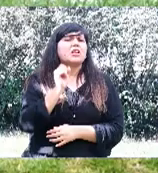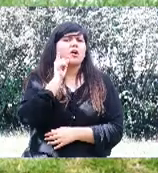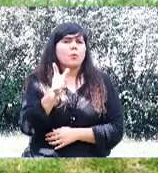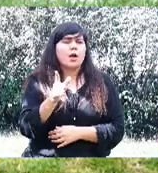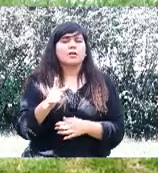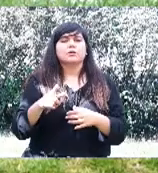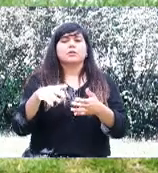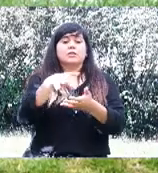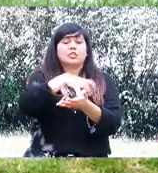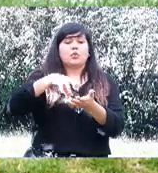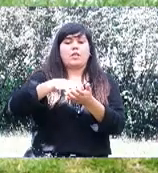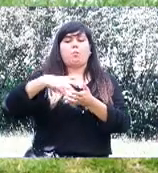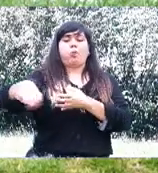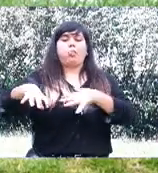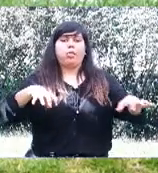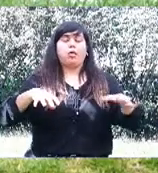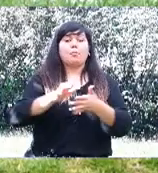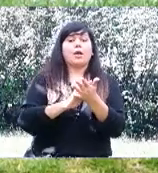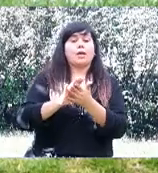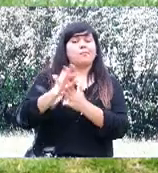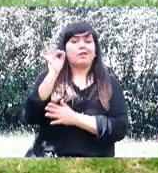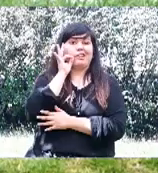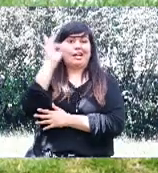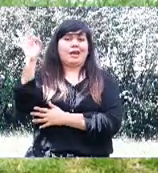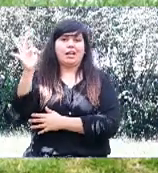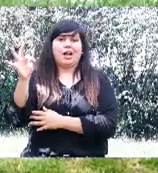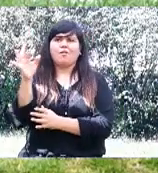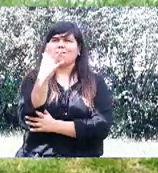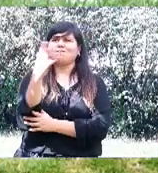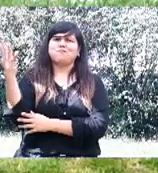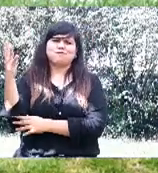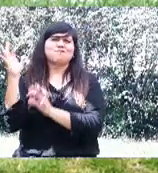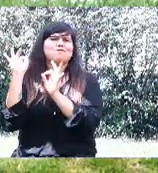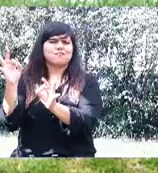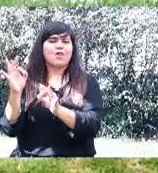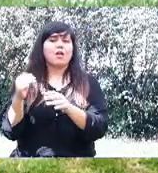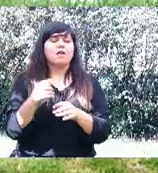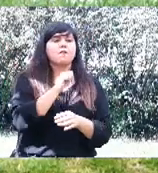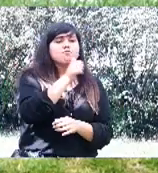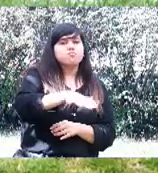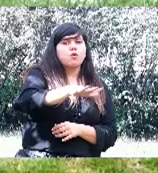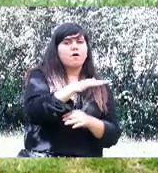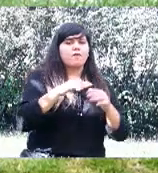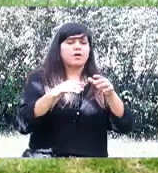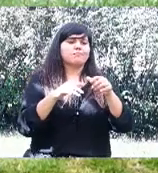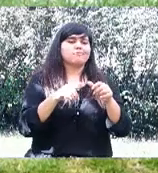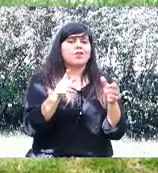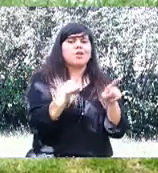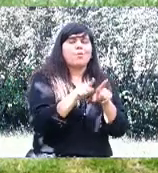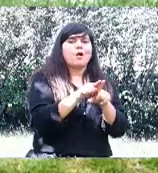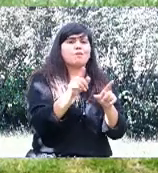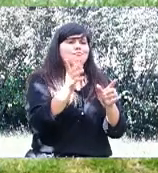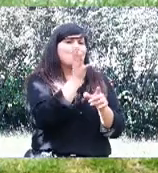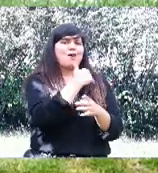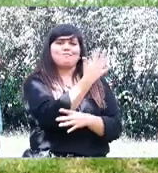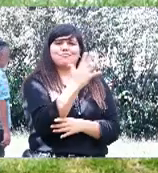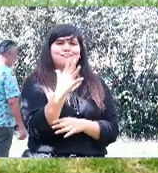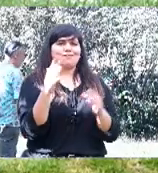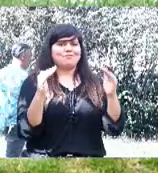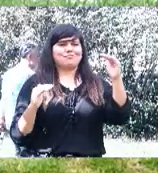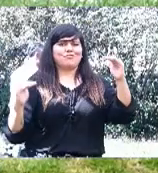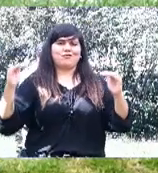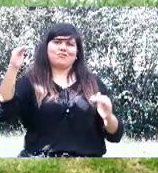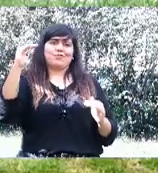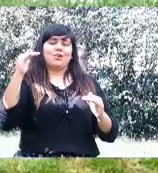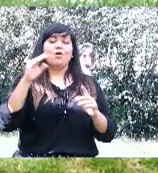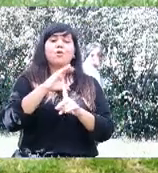segregadas donde las personas que tienen más dinero viven en un lugar y las personas que tienen menos dinero viven en otro lugar Ya nos separamos culturalmente pero esa cultura Y